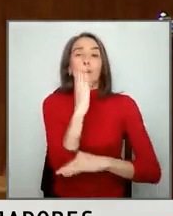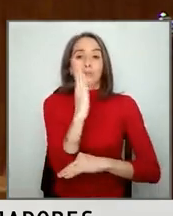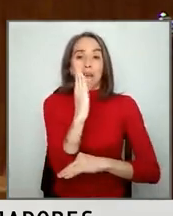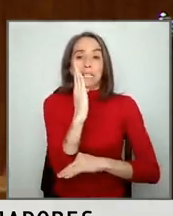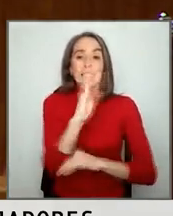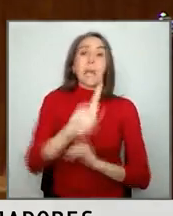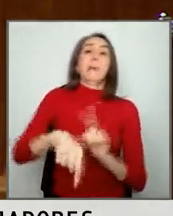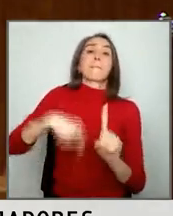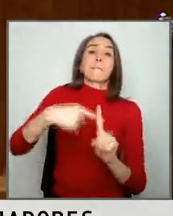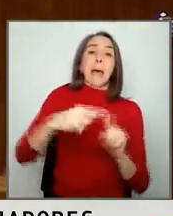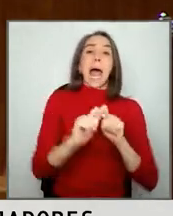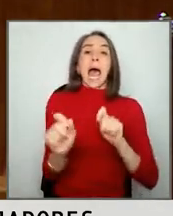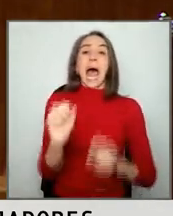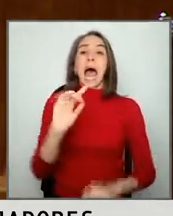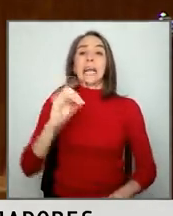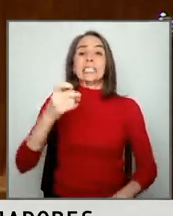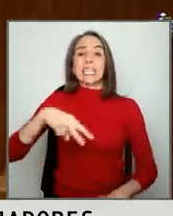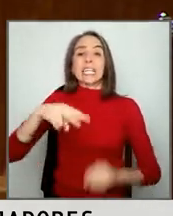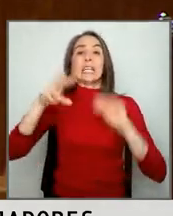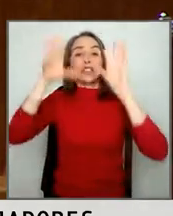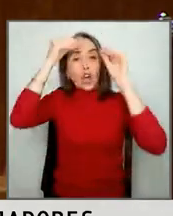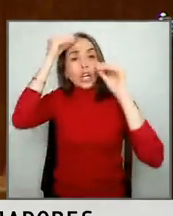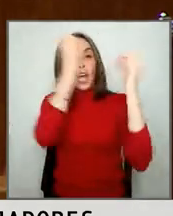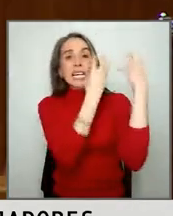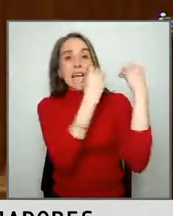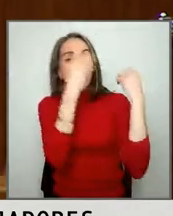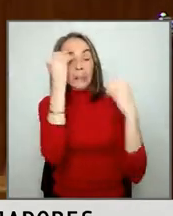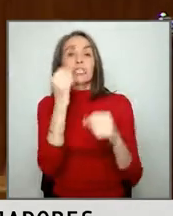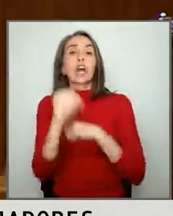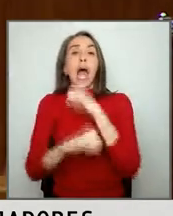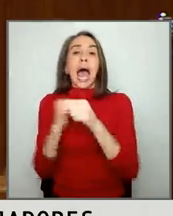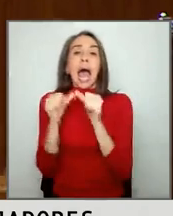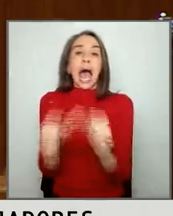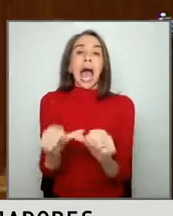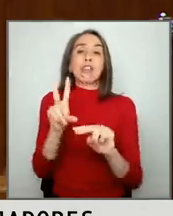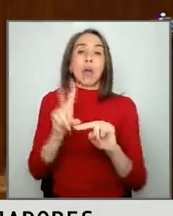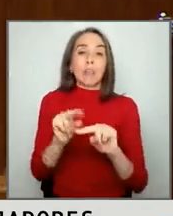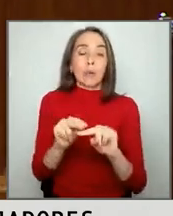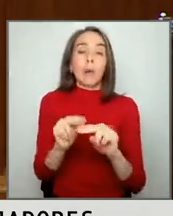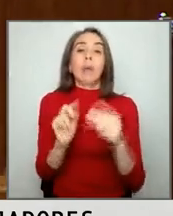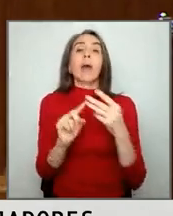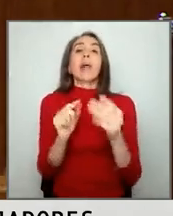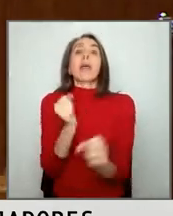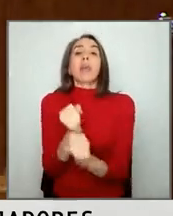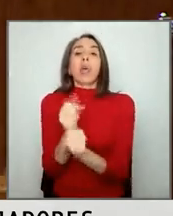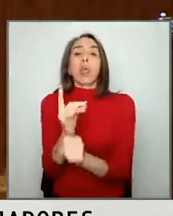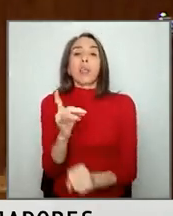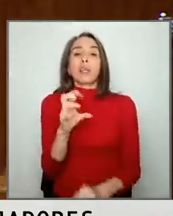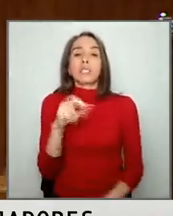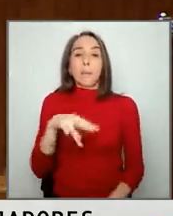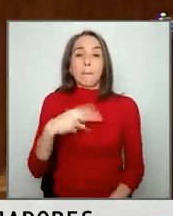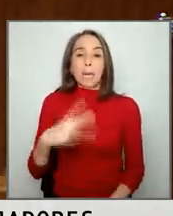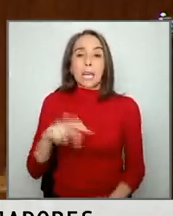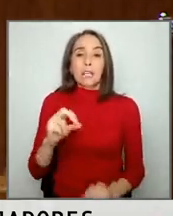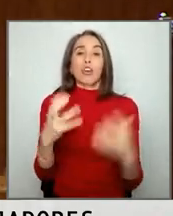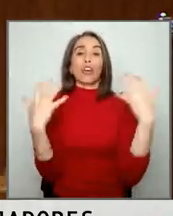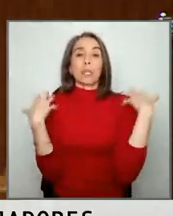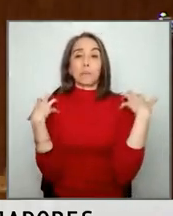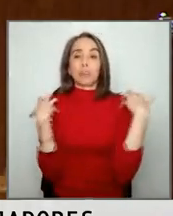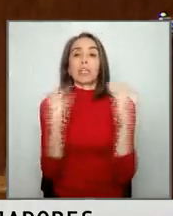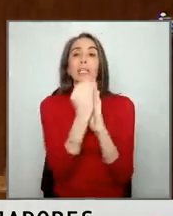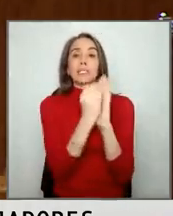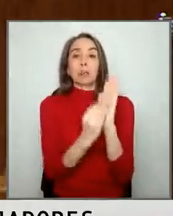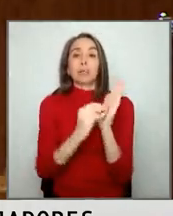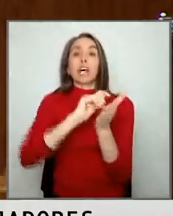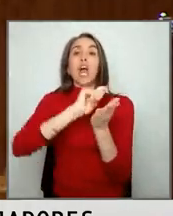capacitación antigüedad desempeño y responsabilidad reconocidas en los contratos colectivos respectivos por más